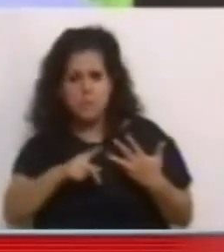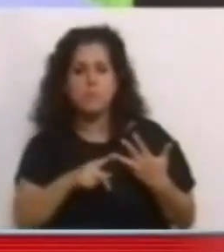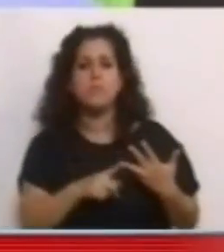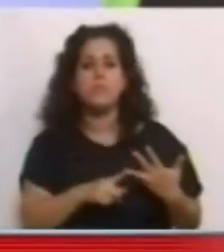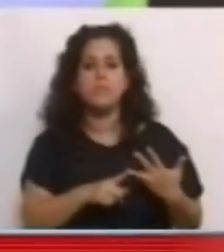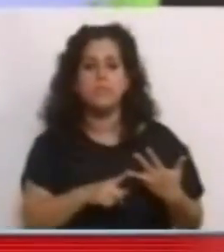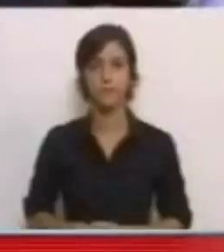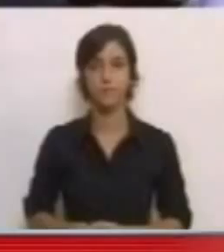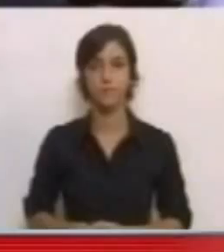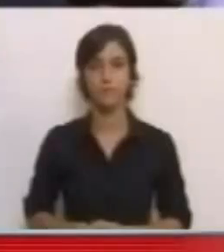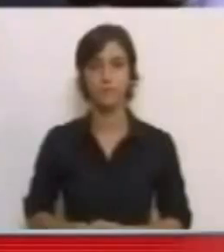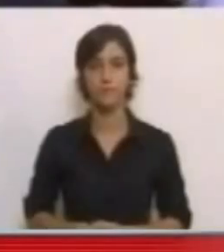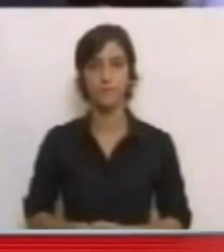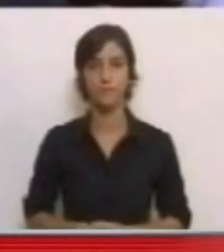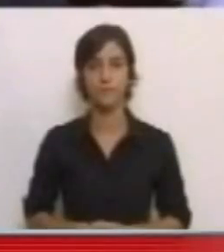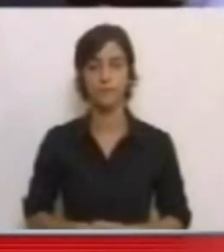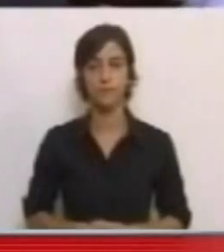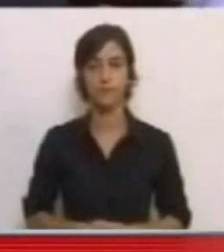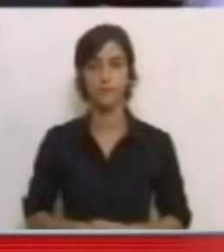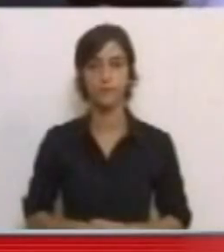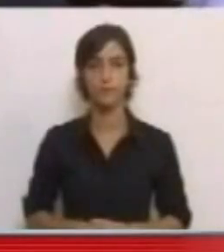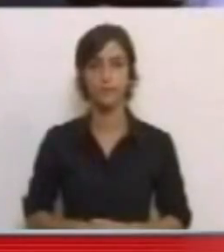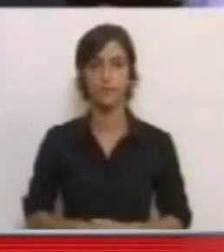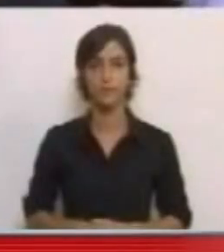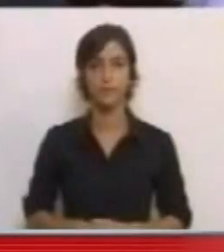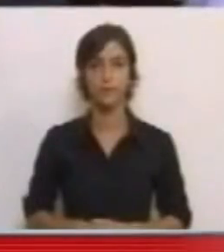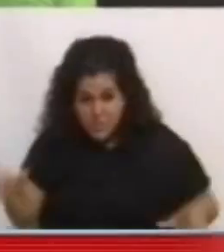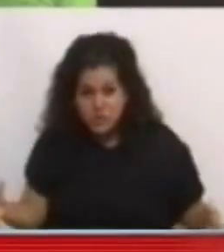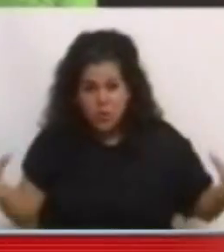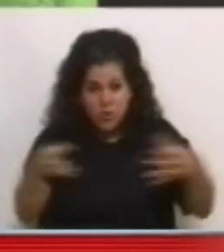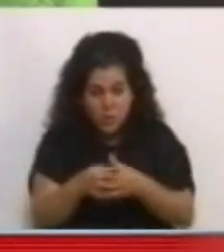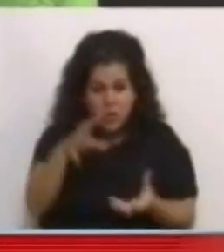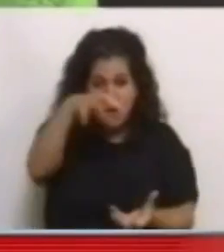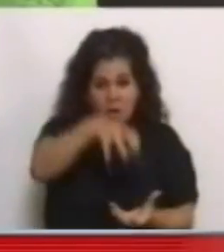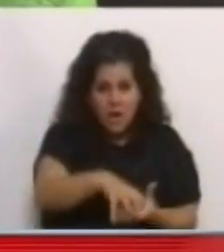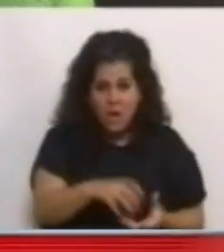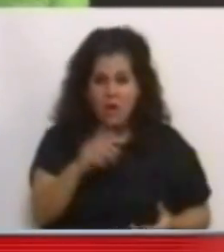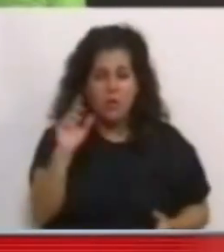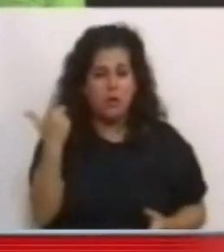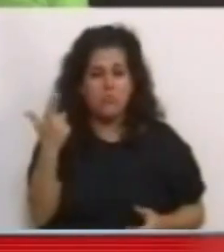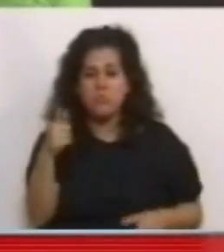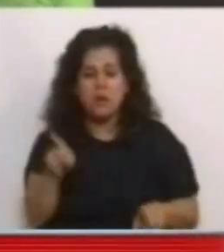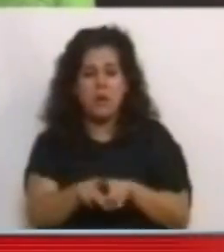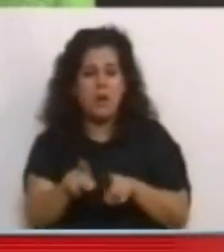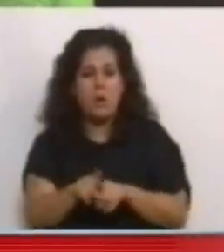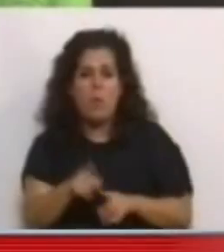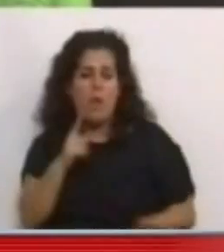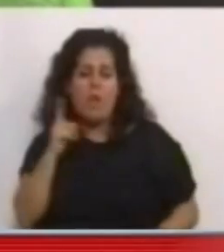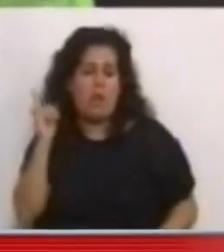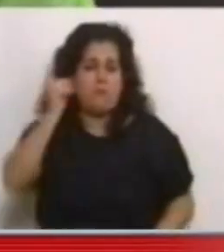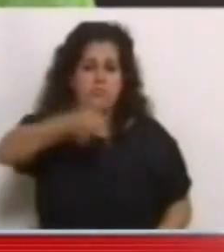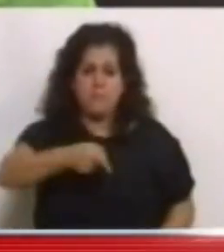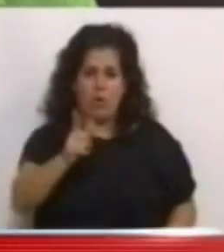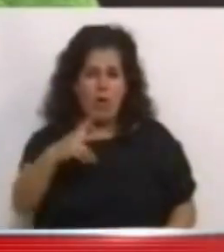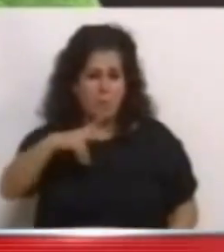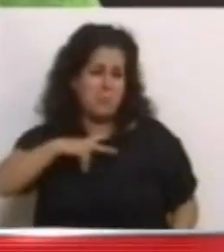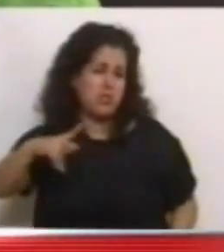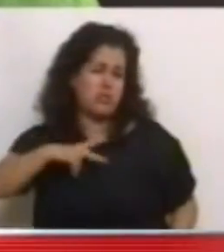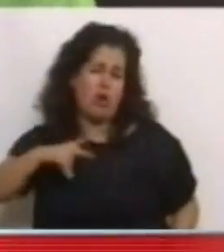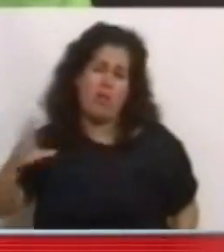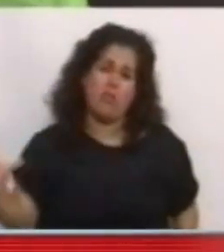Para transparentar. Toda esta gente de inteligencia no tiene patrón. Son multimillonarios. Están